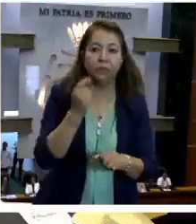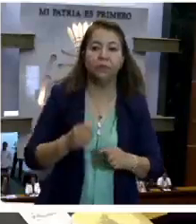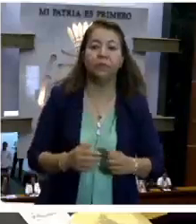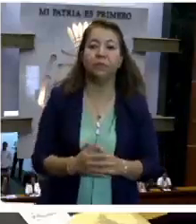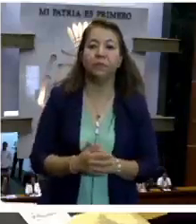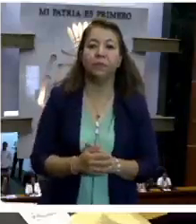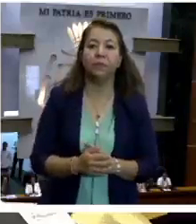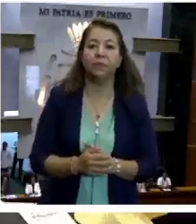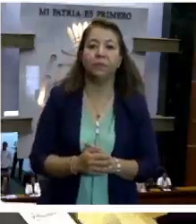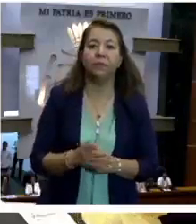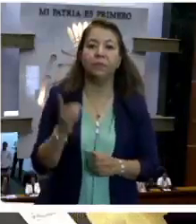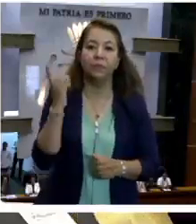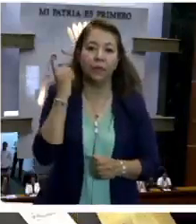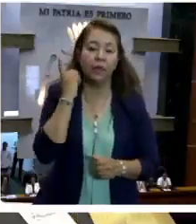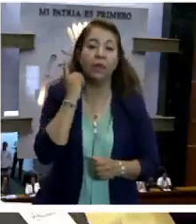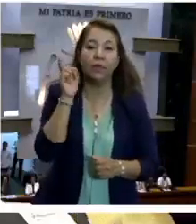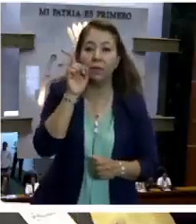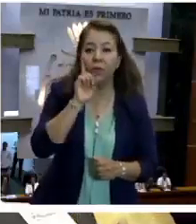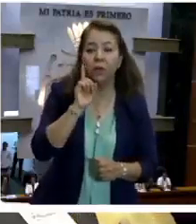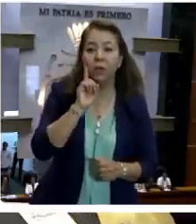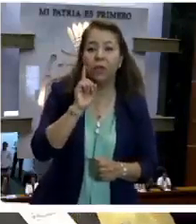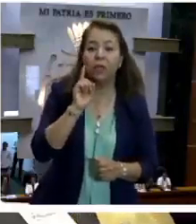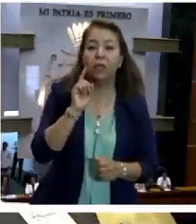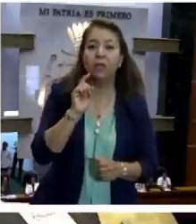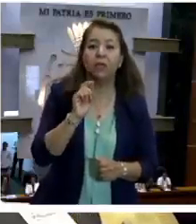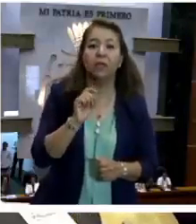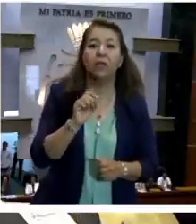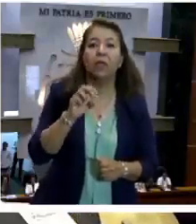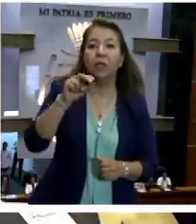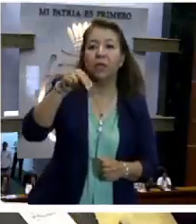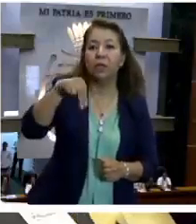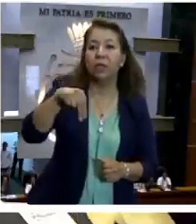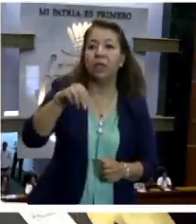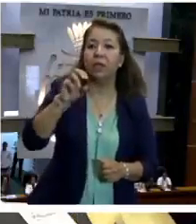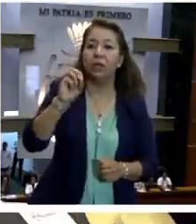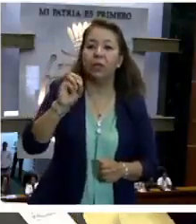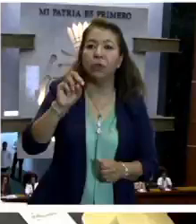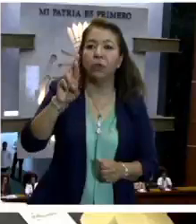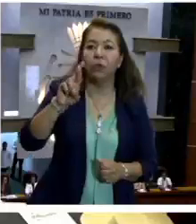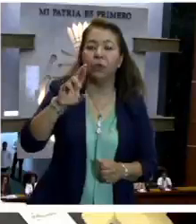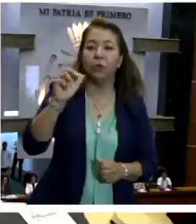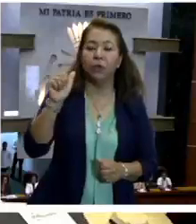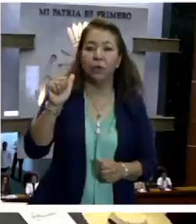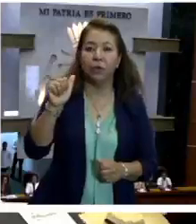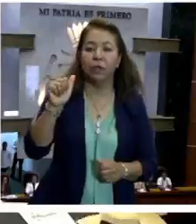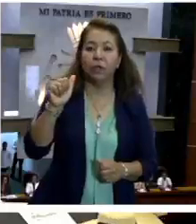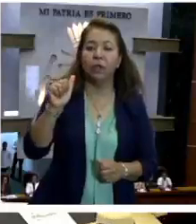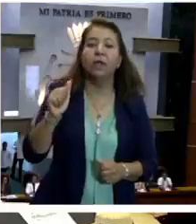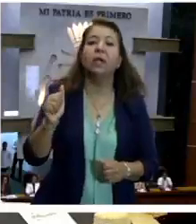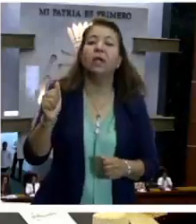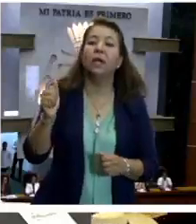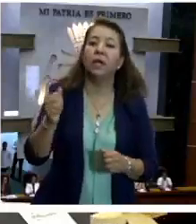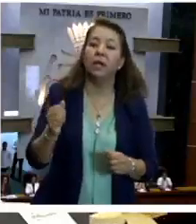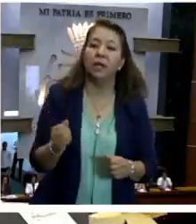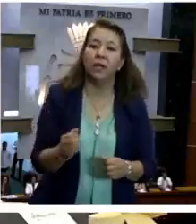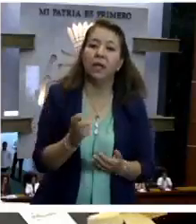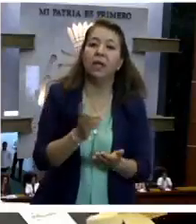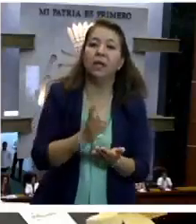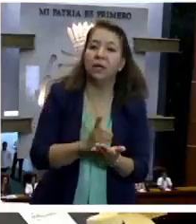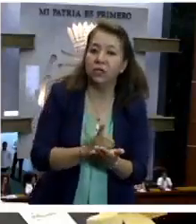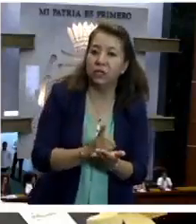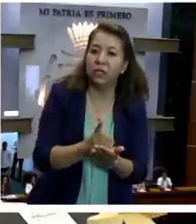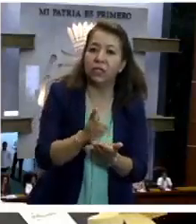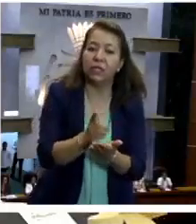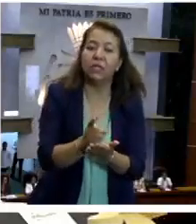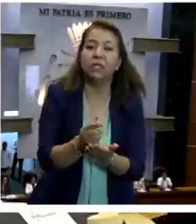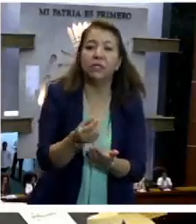A la diputada Nora Yanek Velázquez Martínez, integrante de la Comisión de Derechos de las Niñas, Niños